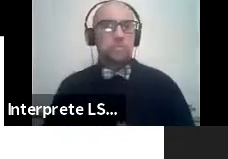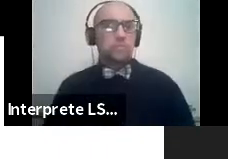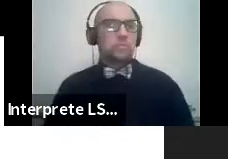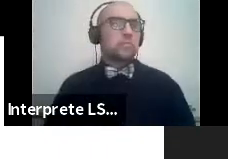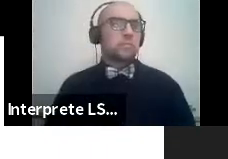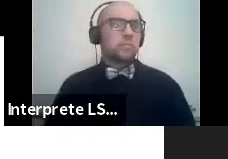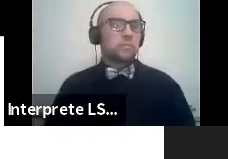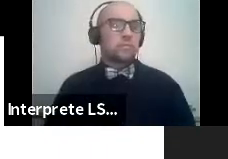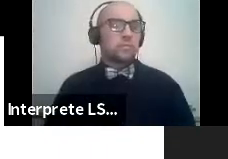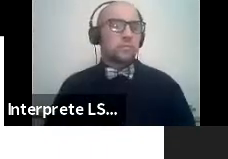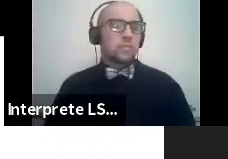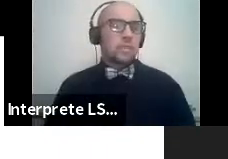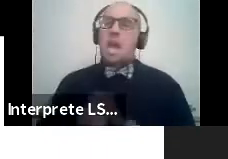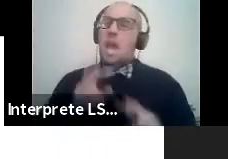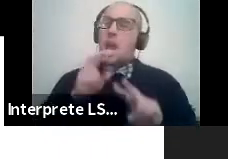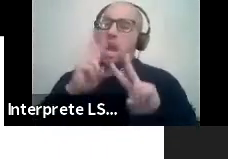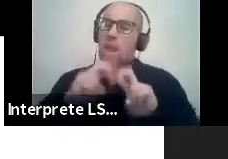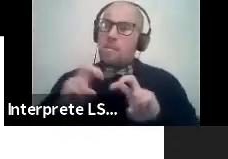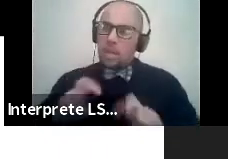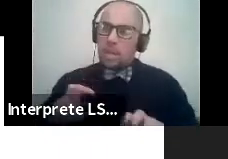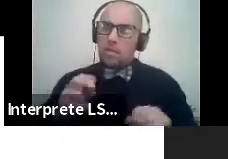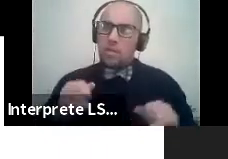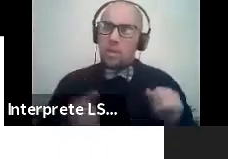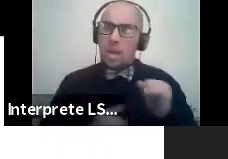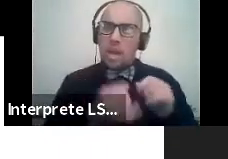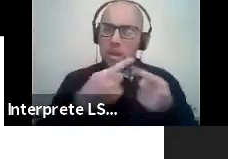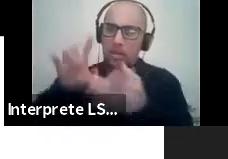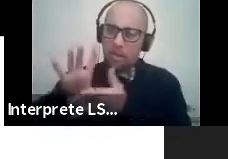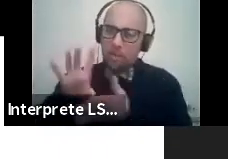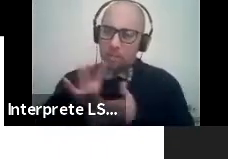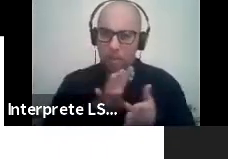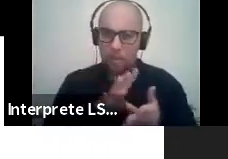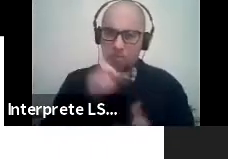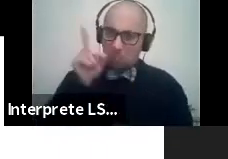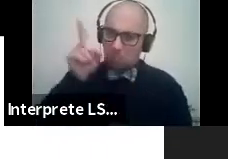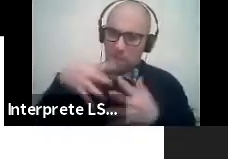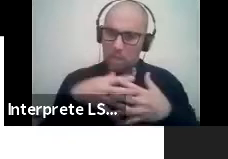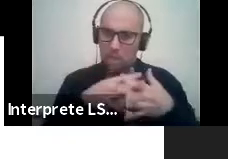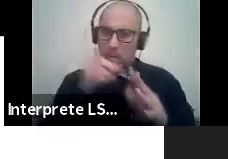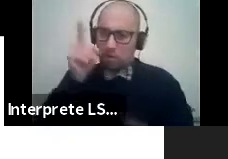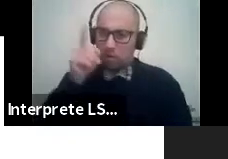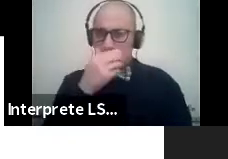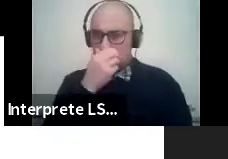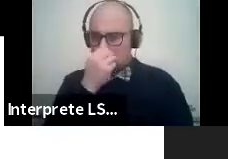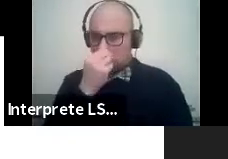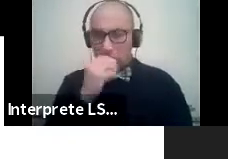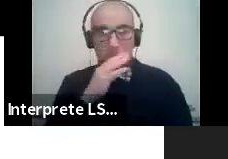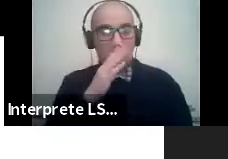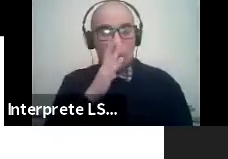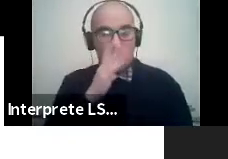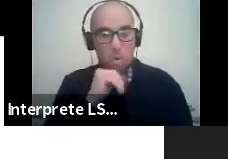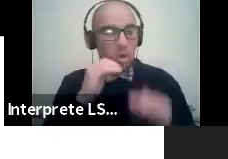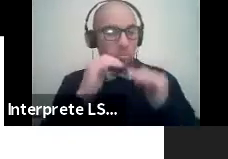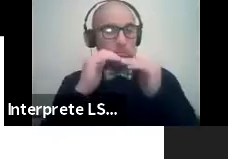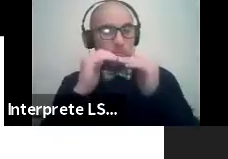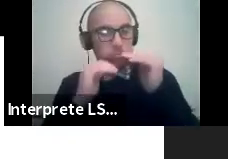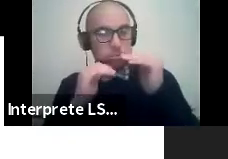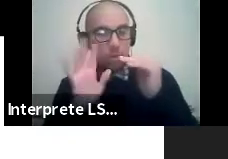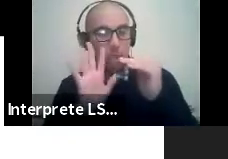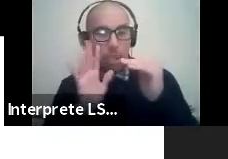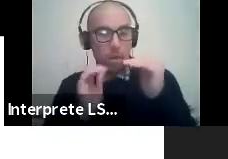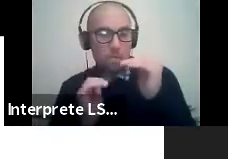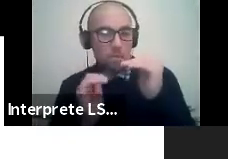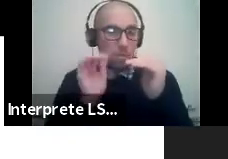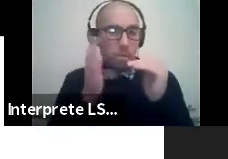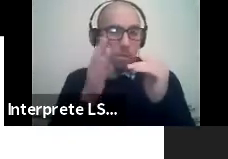¿Qué dice la investigación internacional? En Estados Unidos, donde no hay diferencia significativa en los test estandarizados de